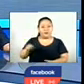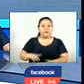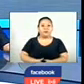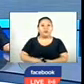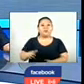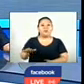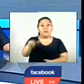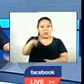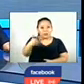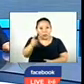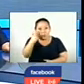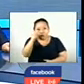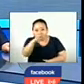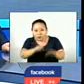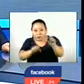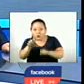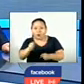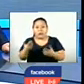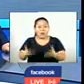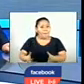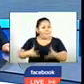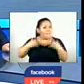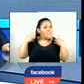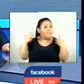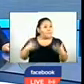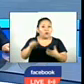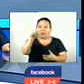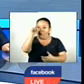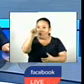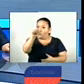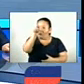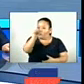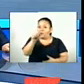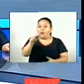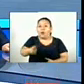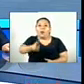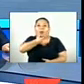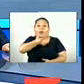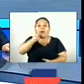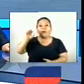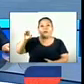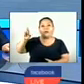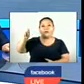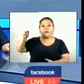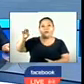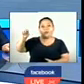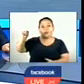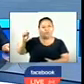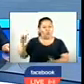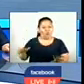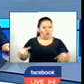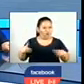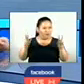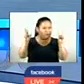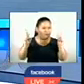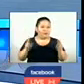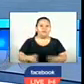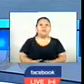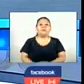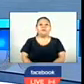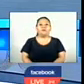en los que se ha logrado la incaptación millonaria de droga El periodista Ernesto Cornejo nos cuenta pues cómo está esta situación